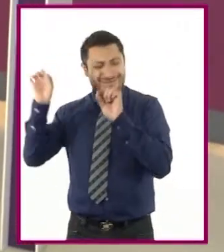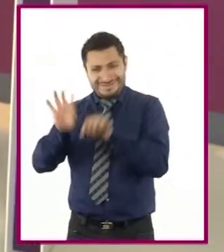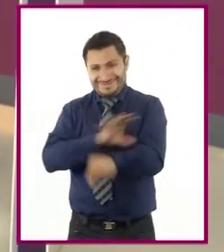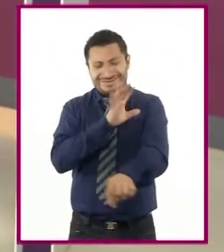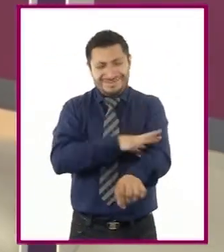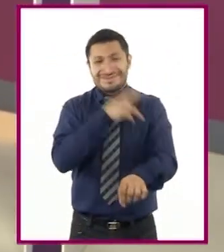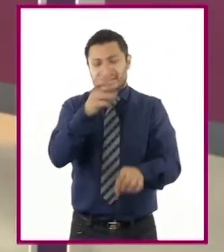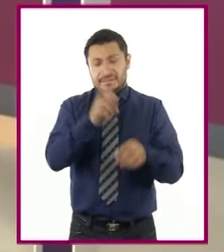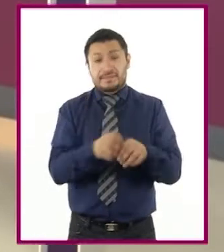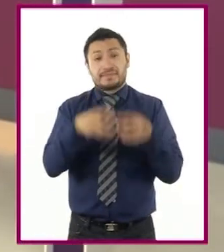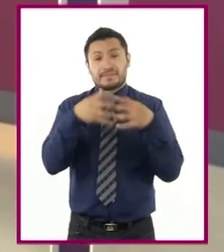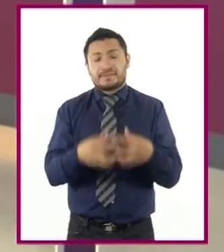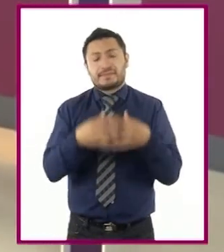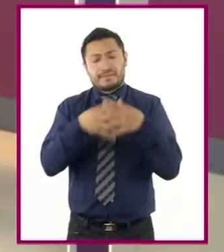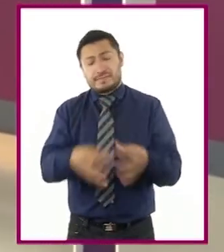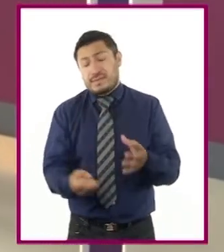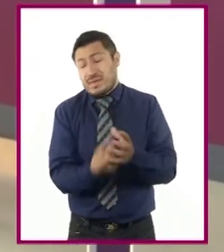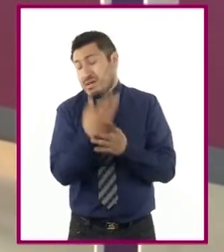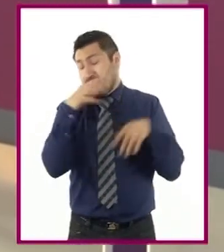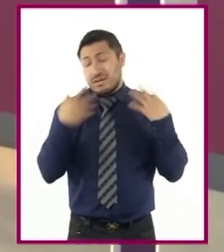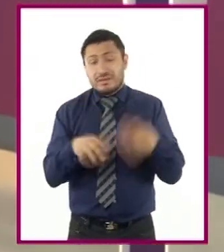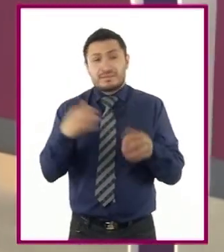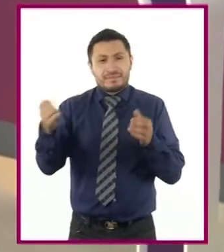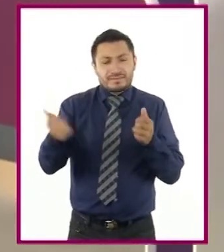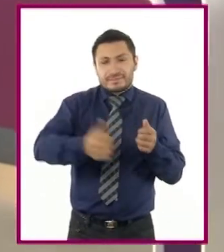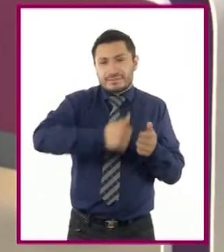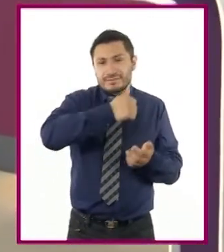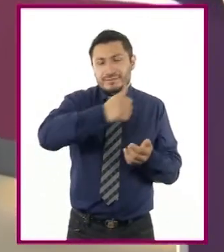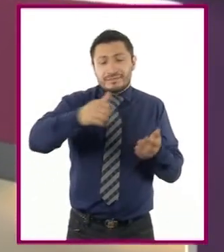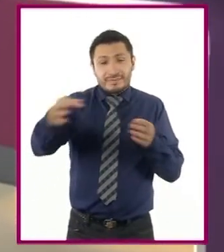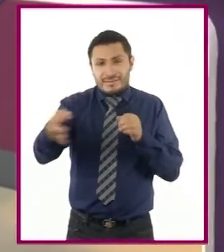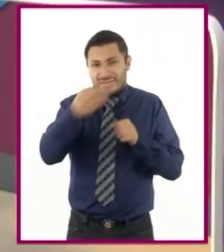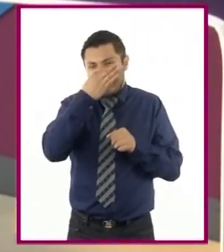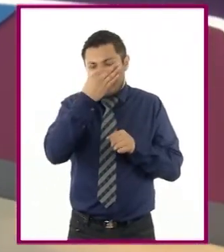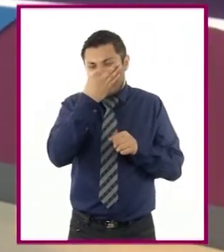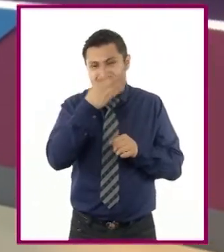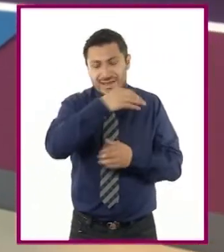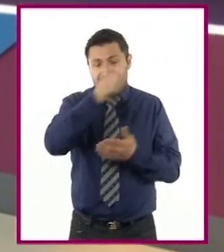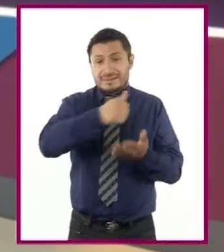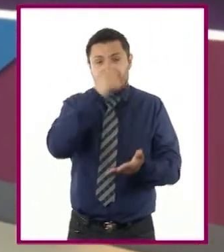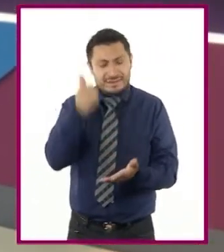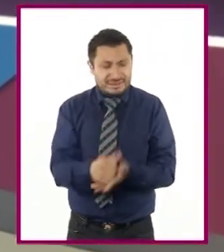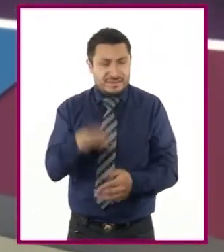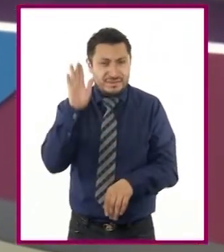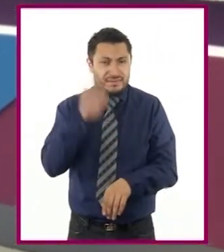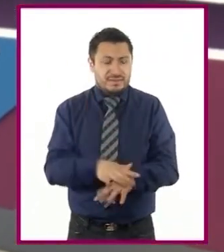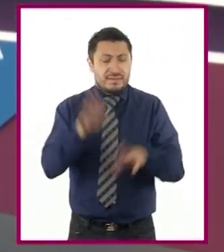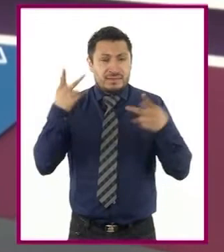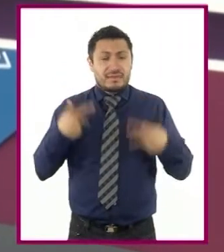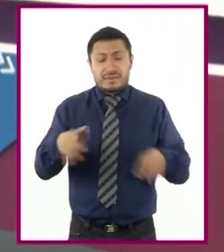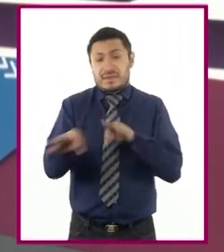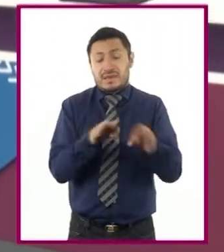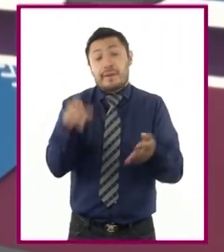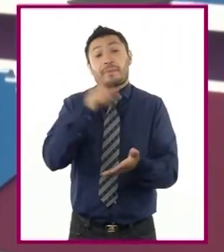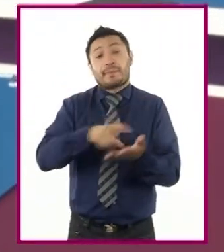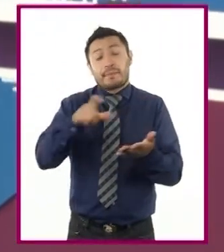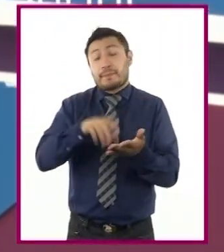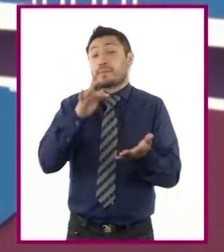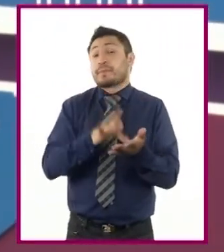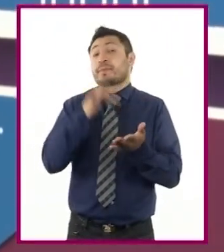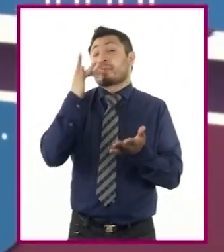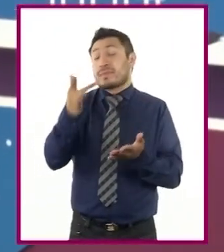se localizaran cerca de las ciudades, donde había más trabajadores y compradores. Gracias a eso, las ciudades y la